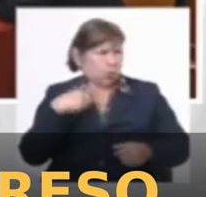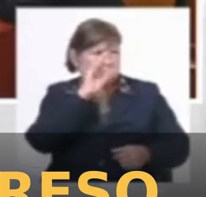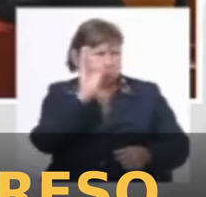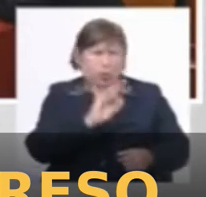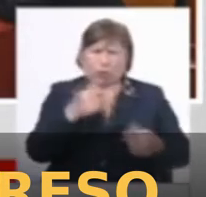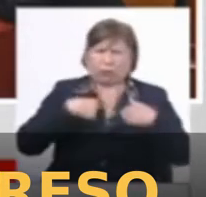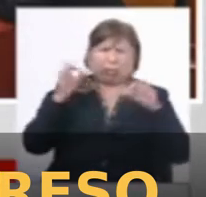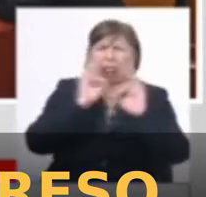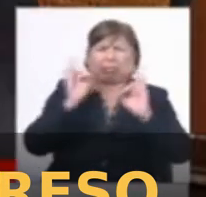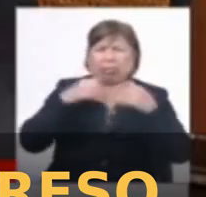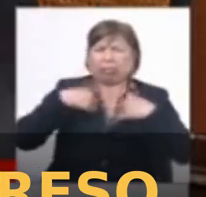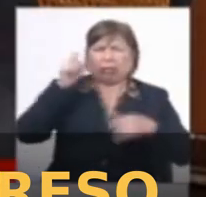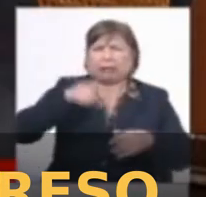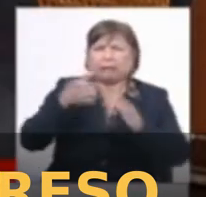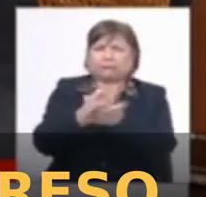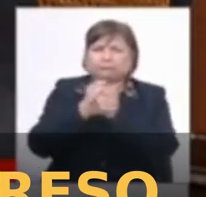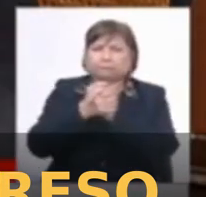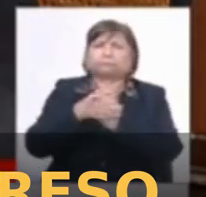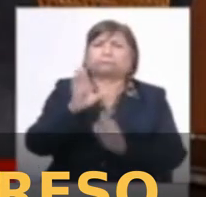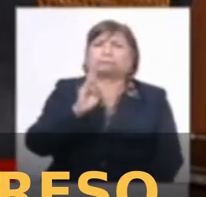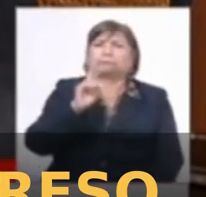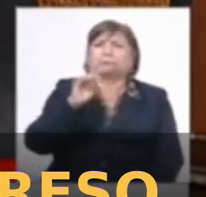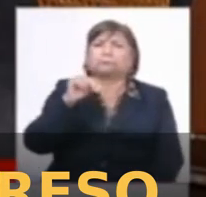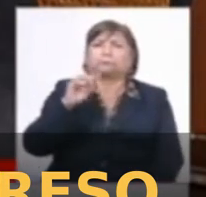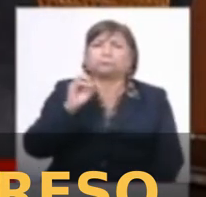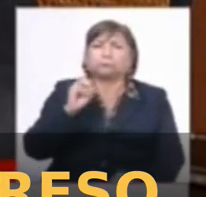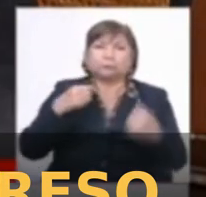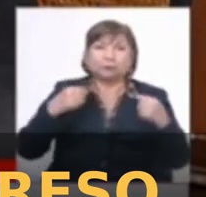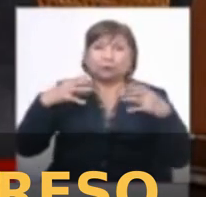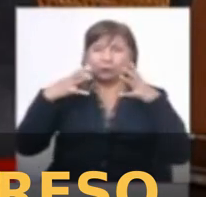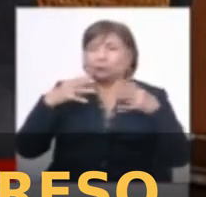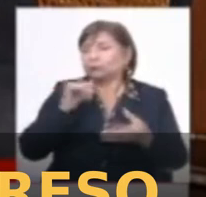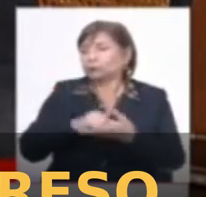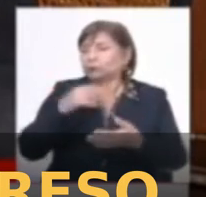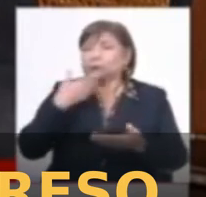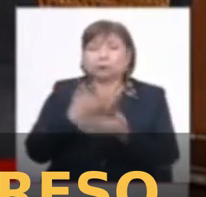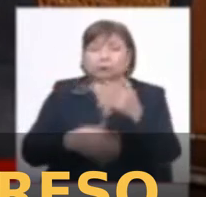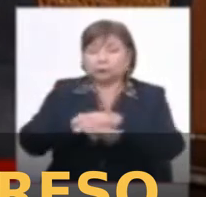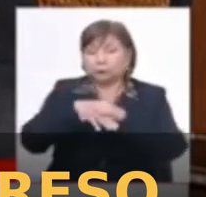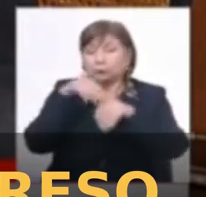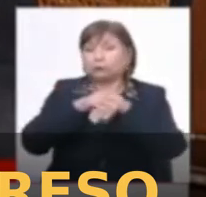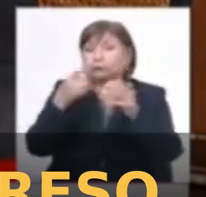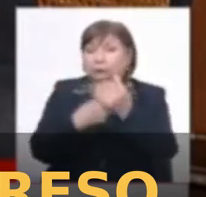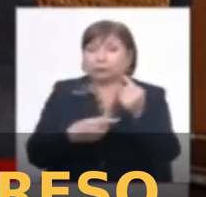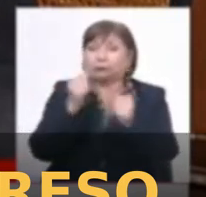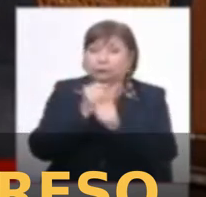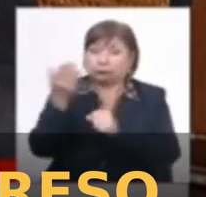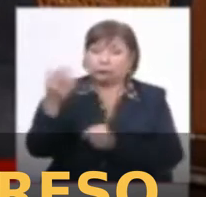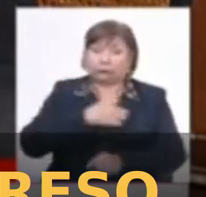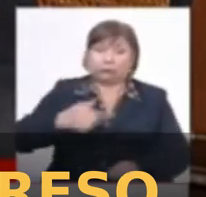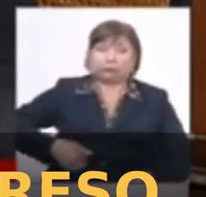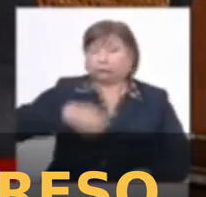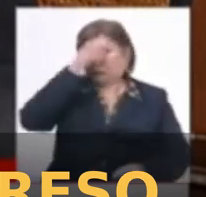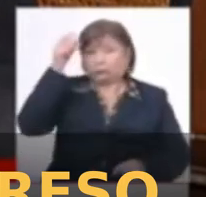he necesitado, yo era amiga de Bruno Pacheco. Él supuestamente era la mano de confianza del presidente y